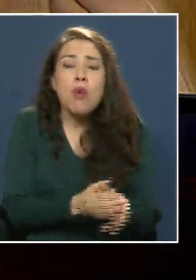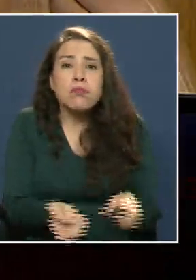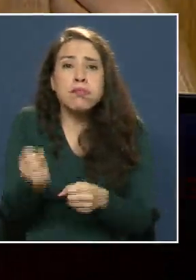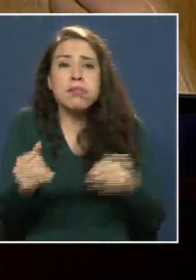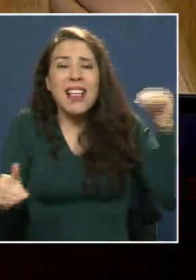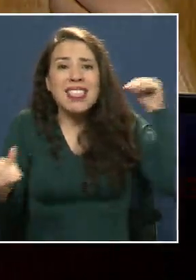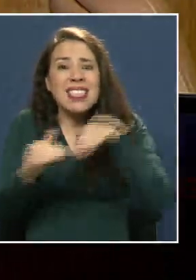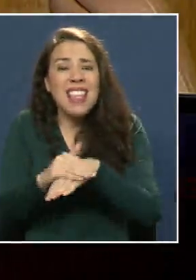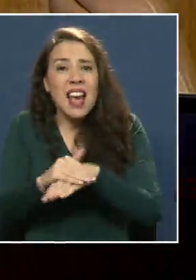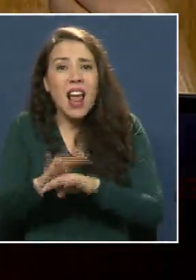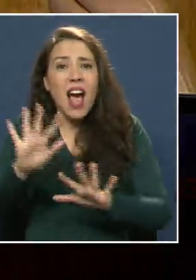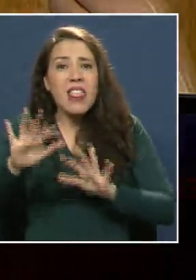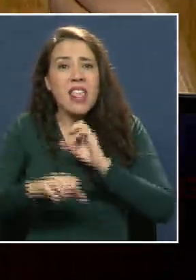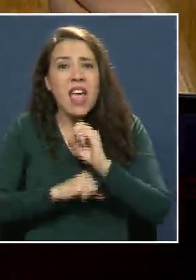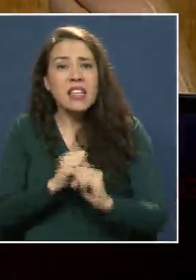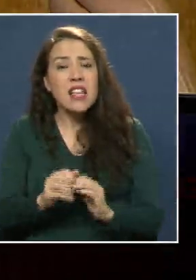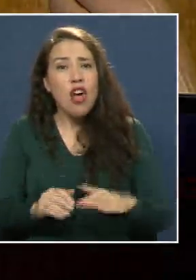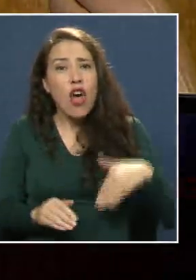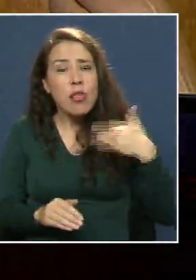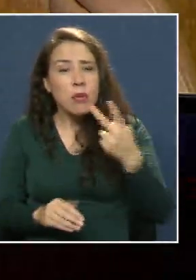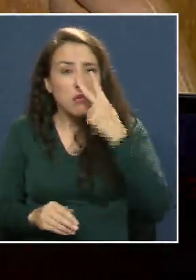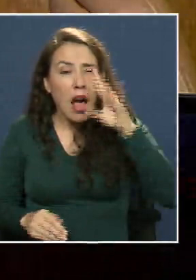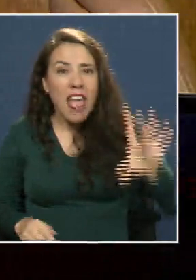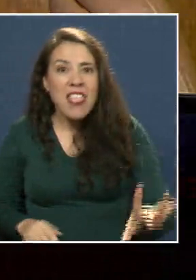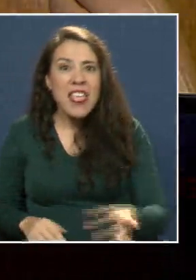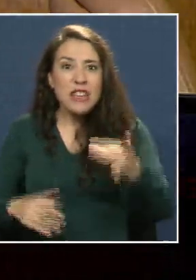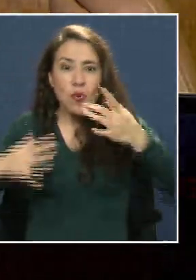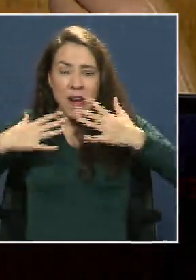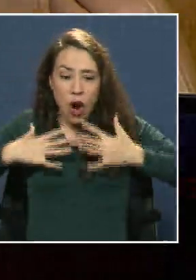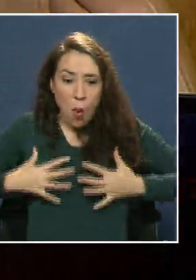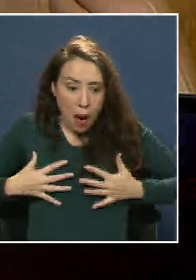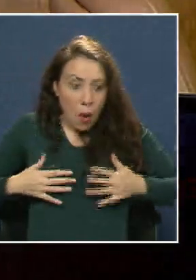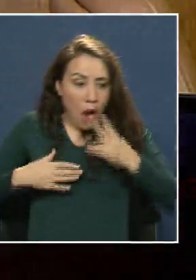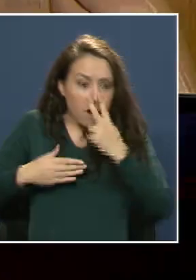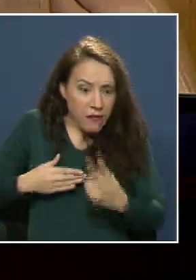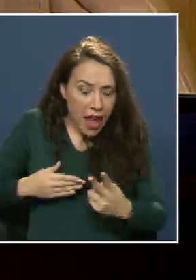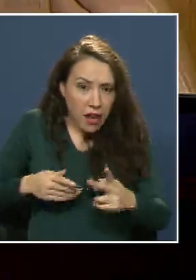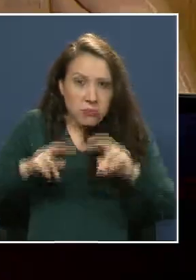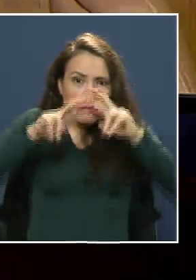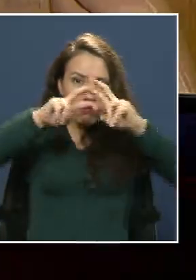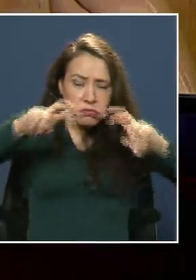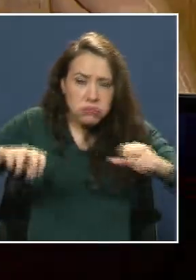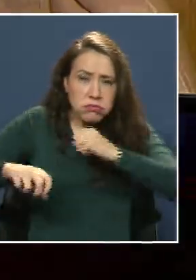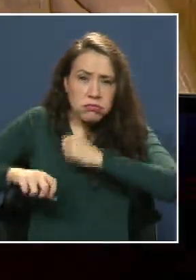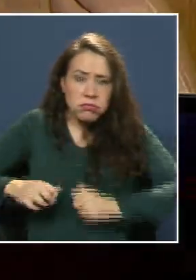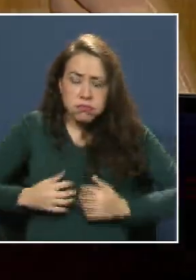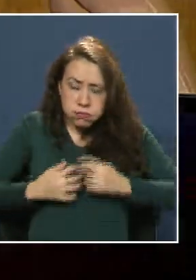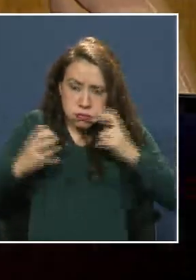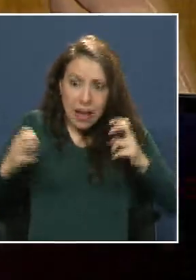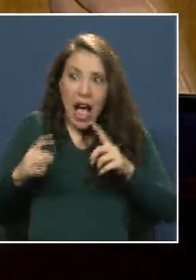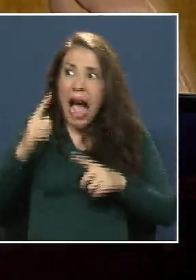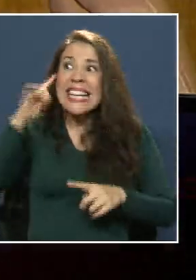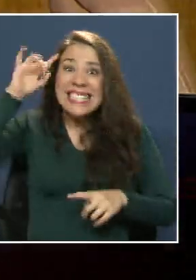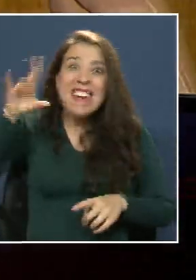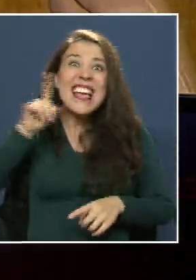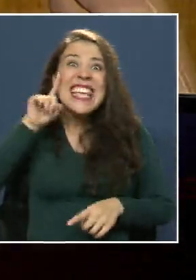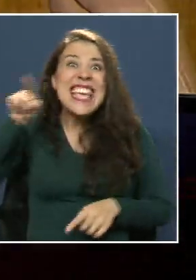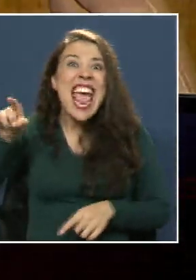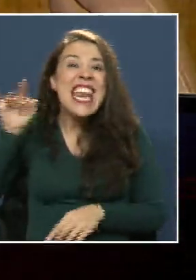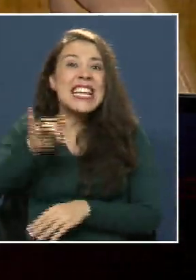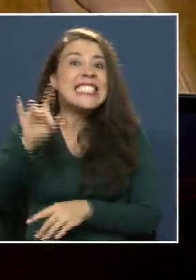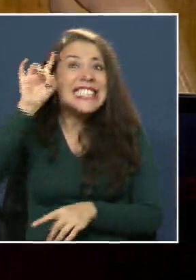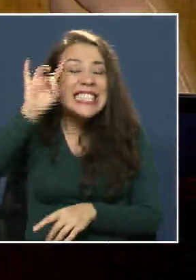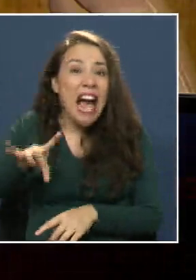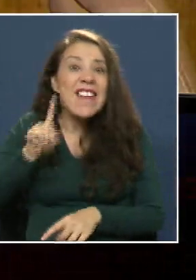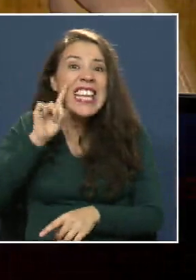enterrado y 10 años más tarde se descubre su cuerpo y resulta que está identificado el autor de ese delito?